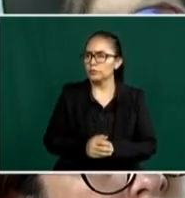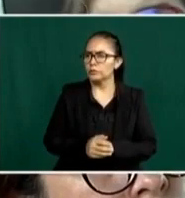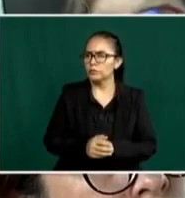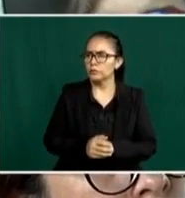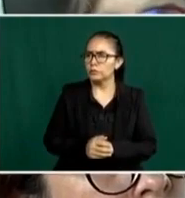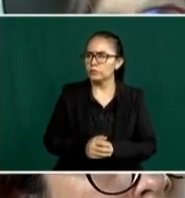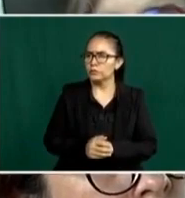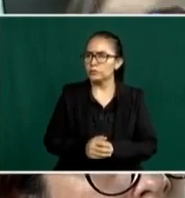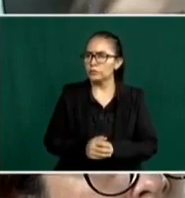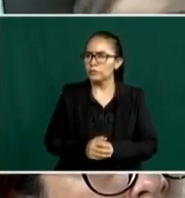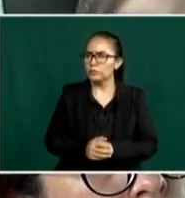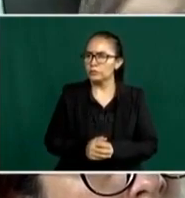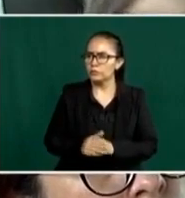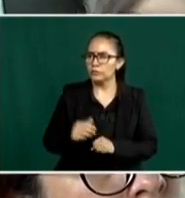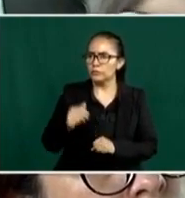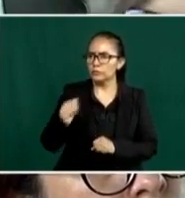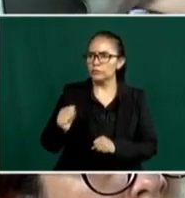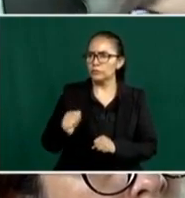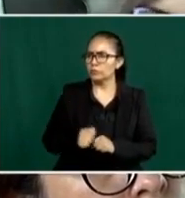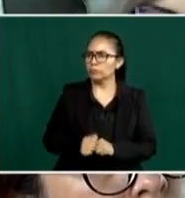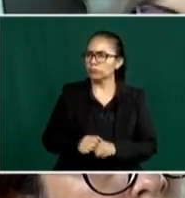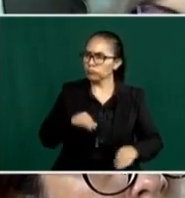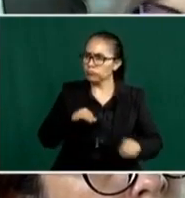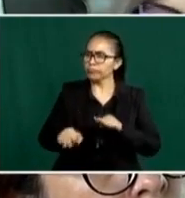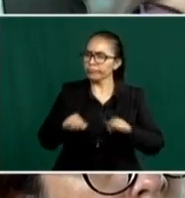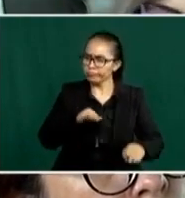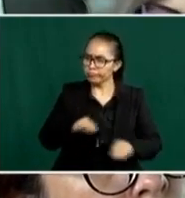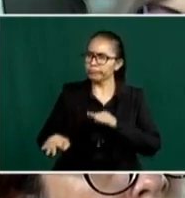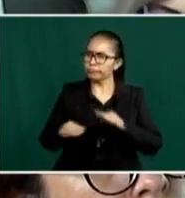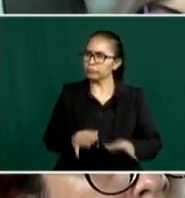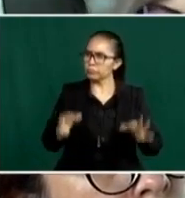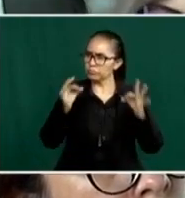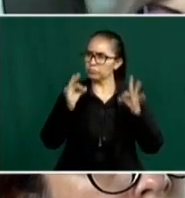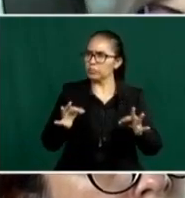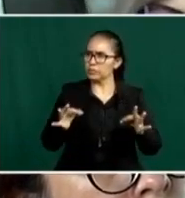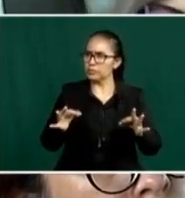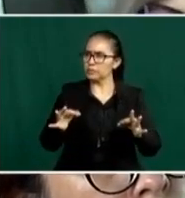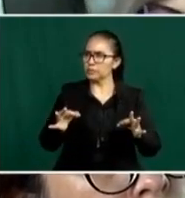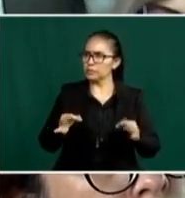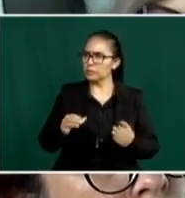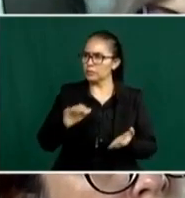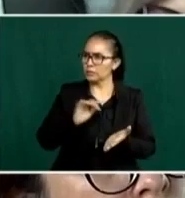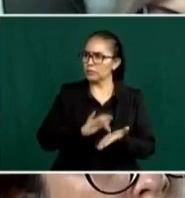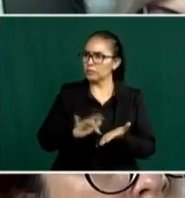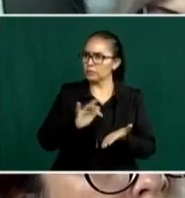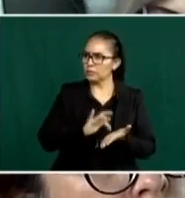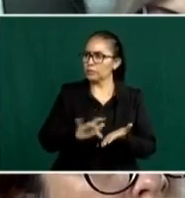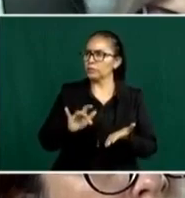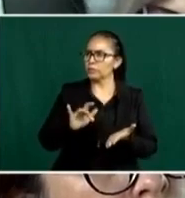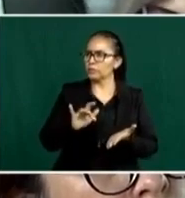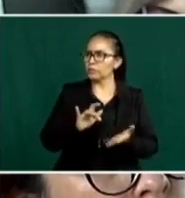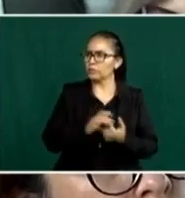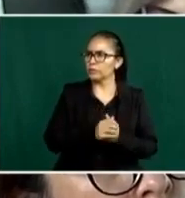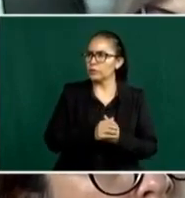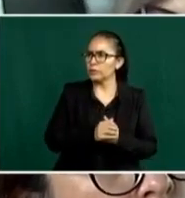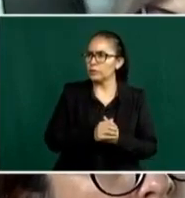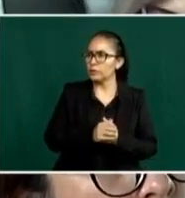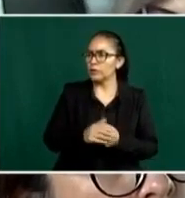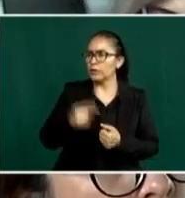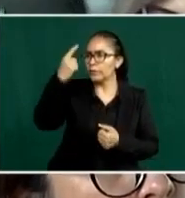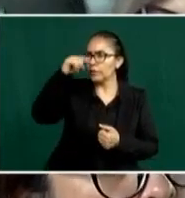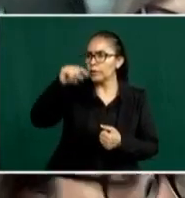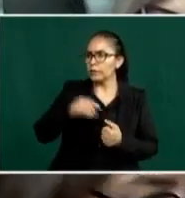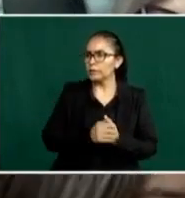de reconocerle su dedicación, su entrega con estas mujeres y con su servidora, por supuesto,